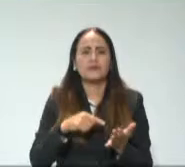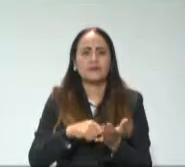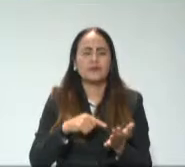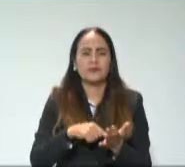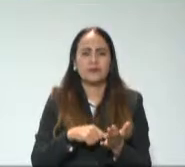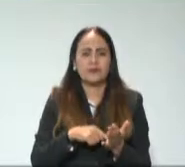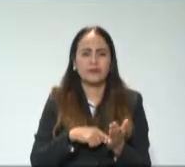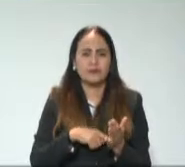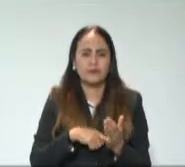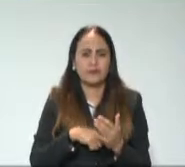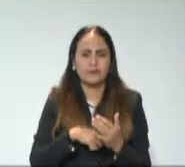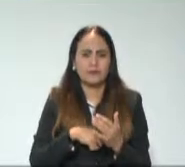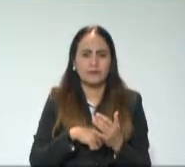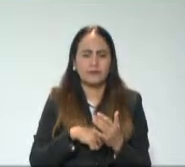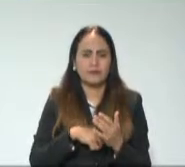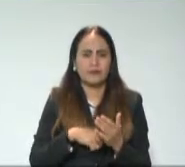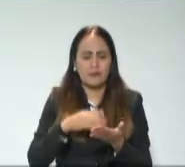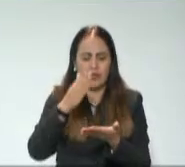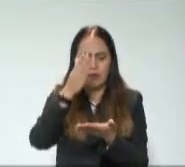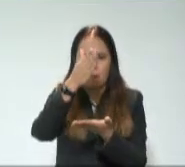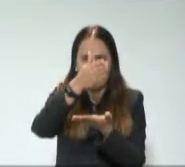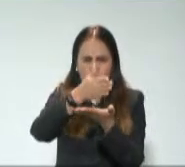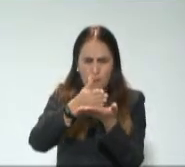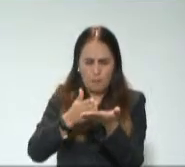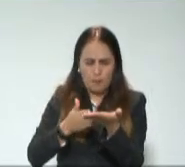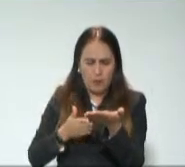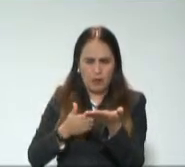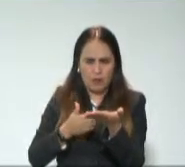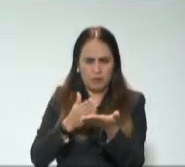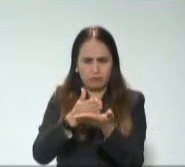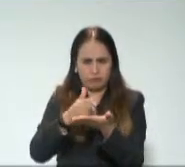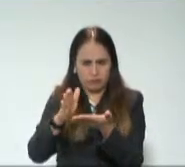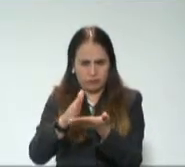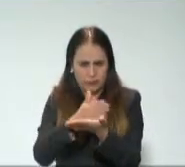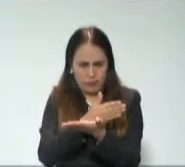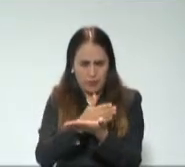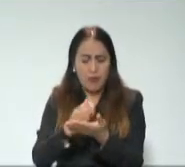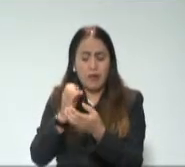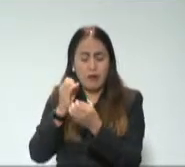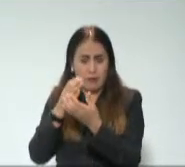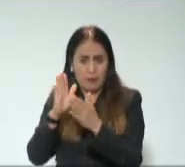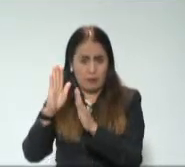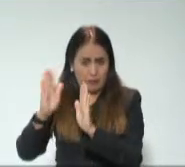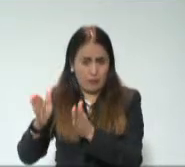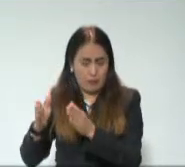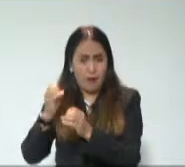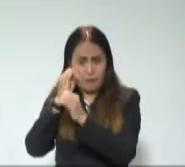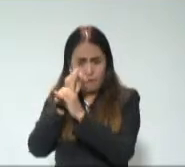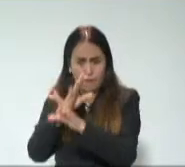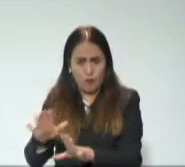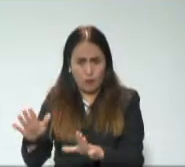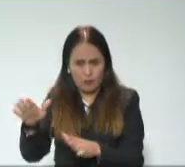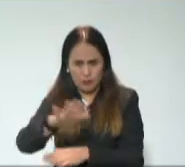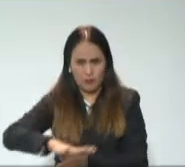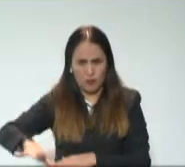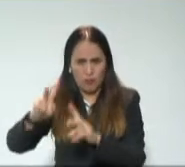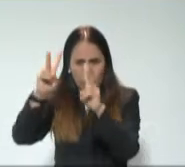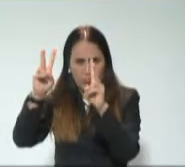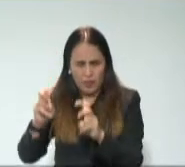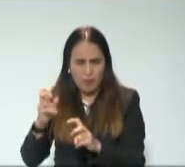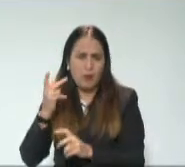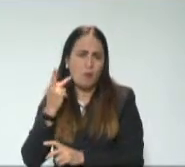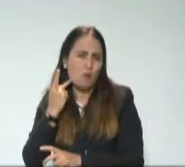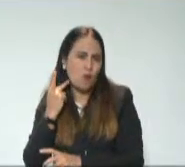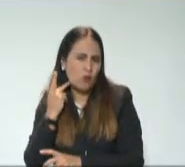este esta línea divisoria entre lo que constituye inform de orientación política Porque